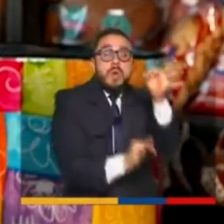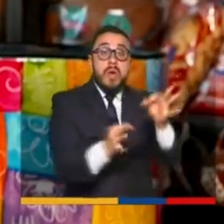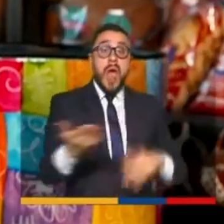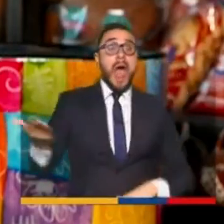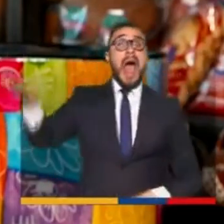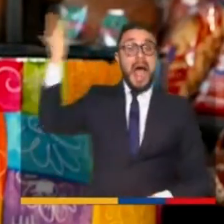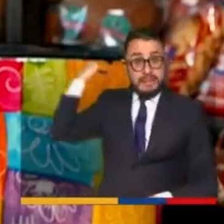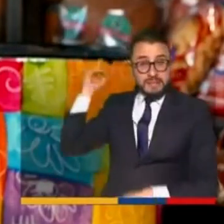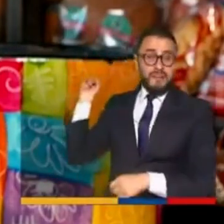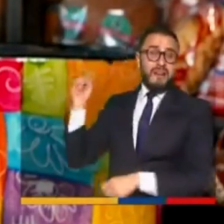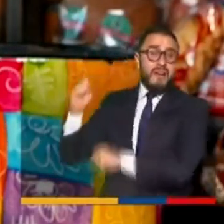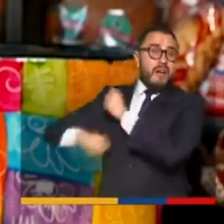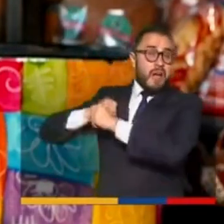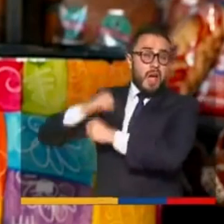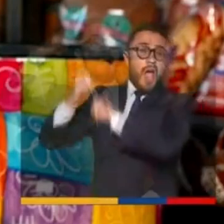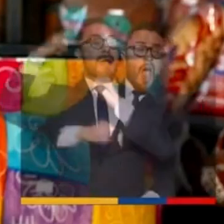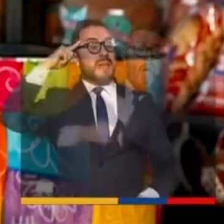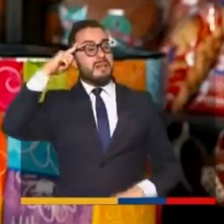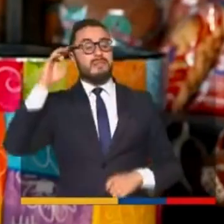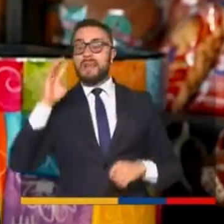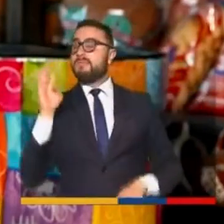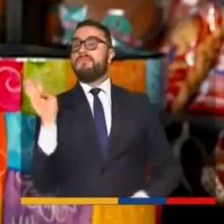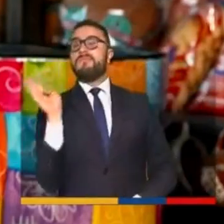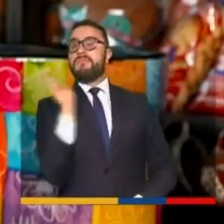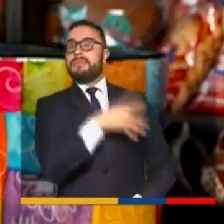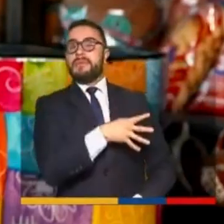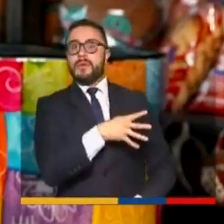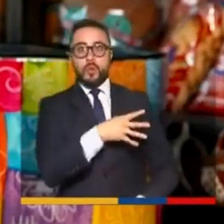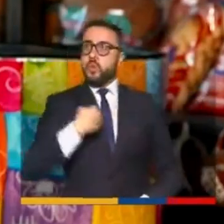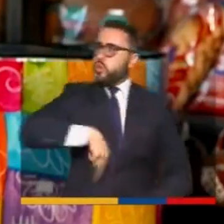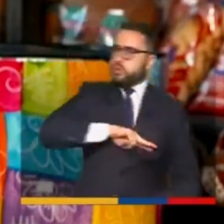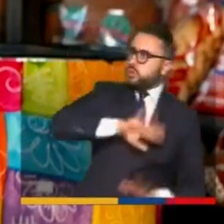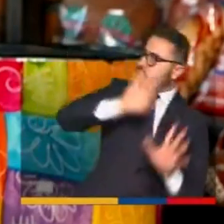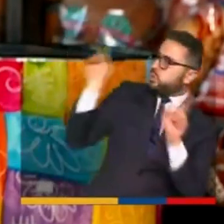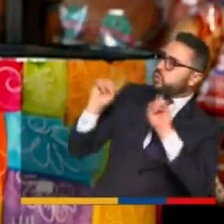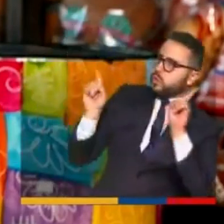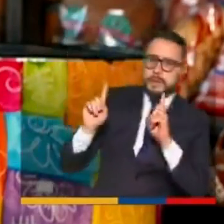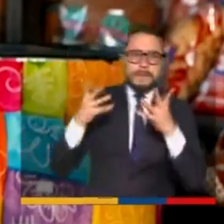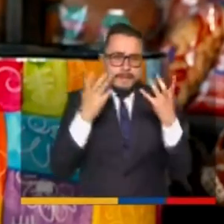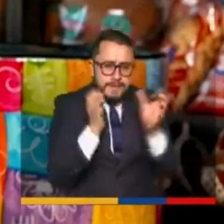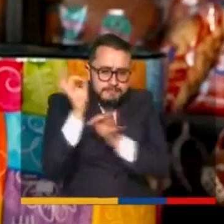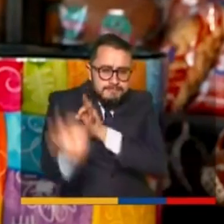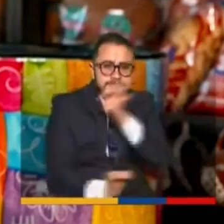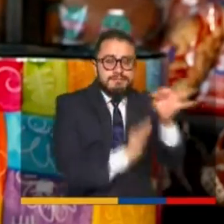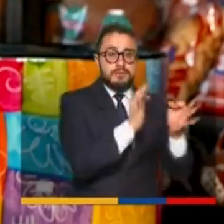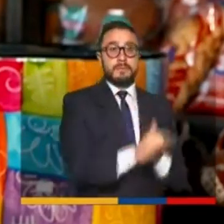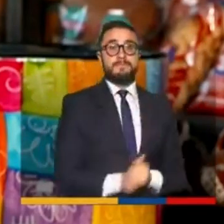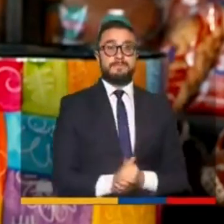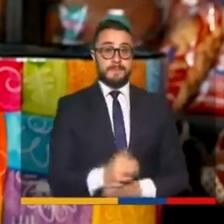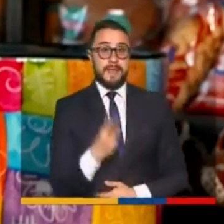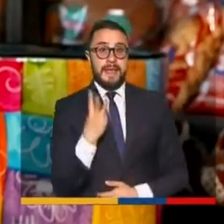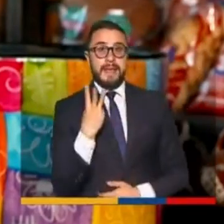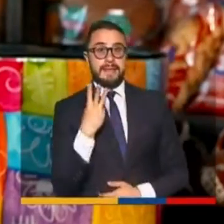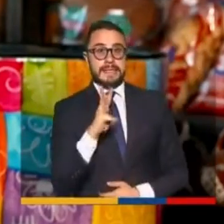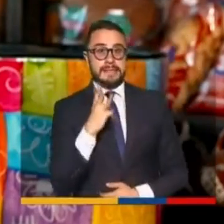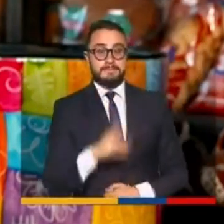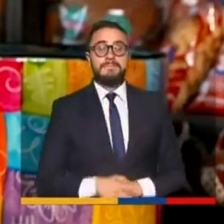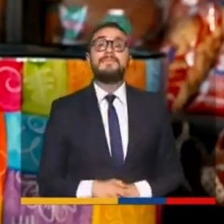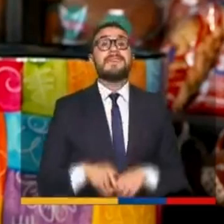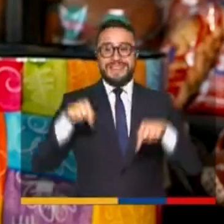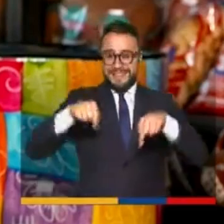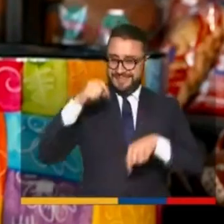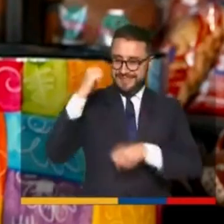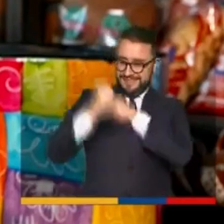los gobiernos le dieron la espalda. 13. Este año nuestro país será anfitrión